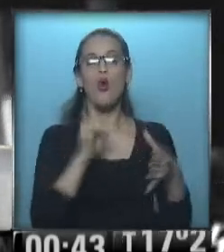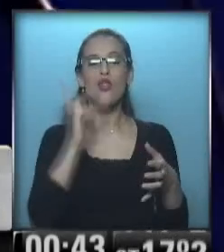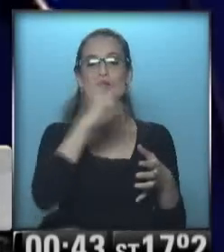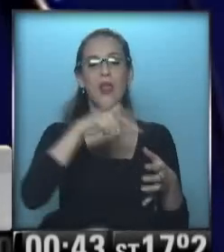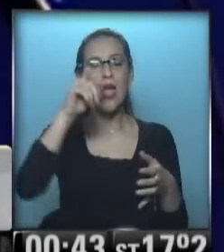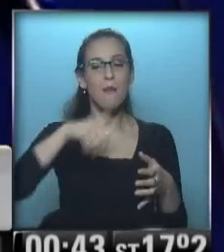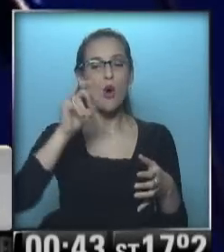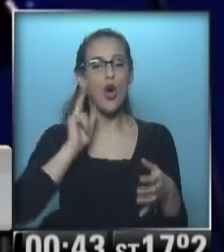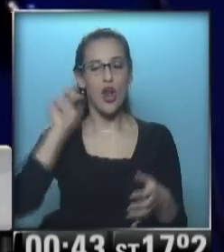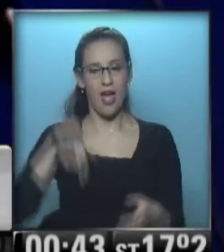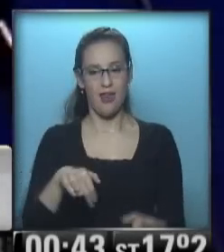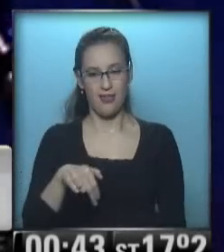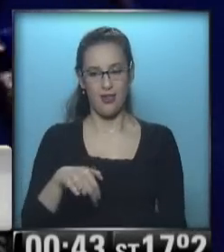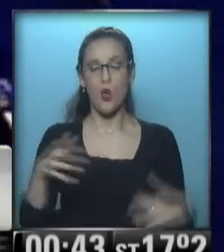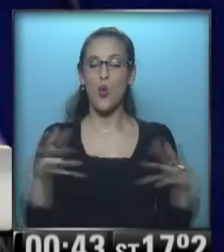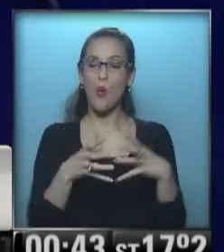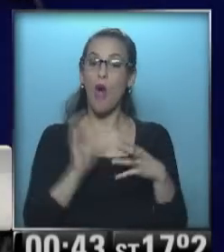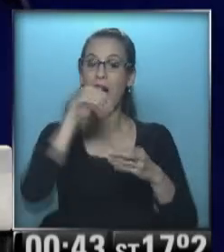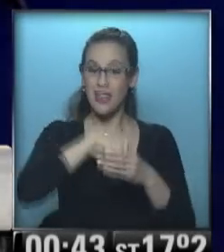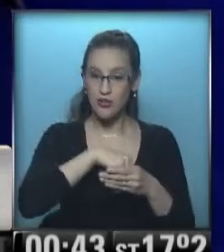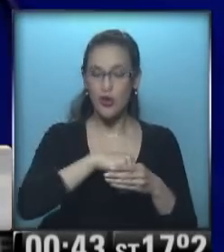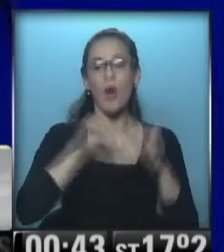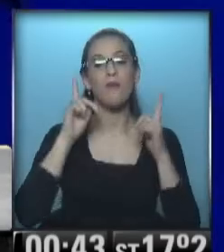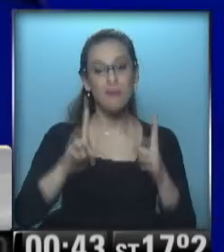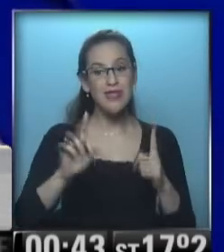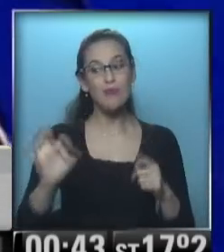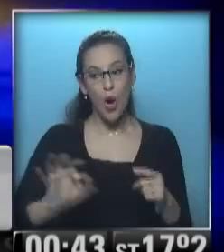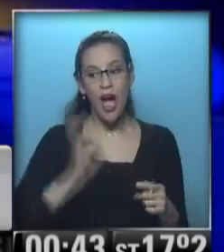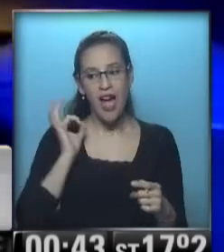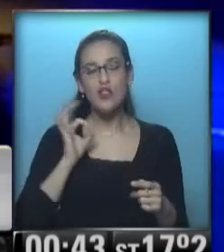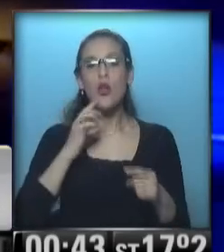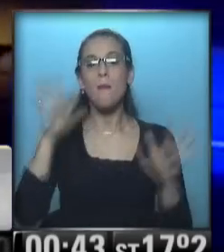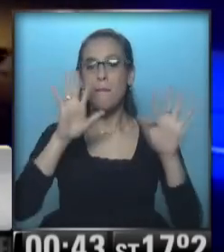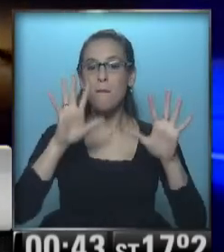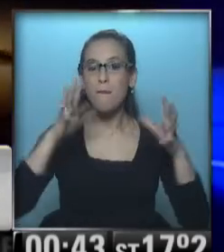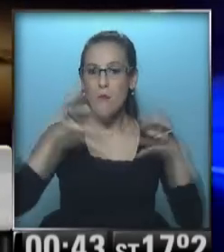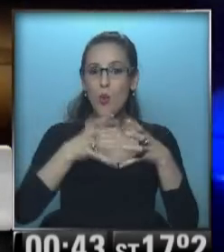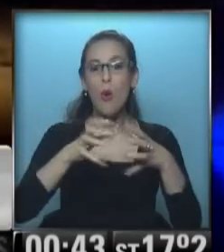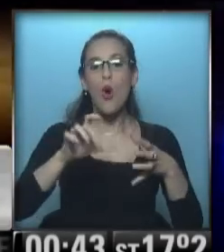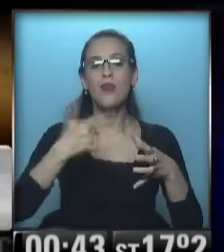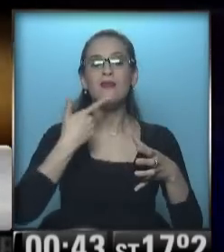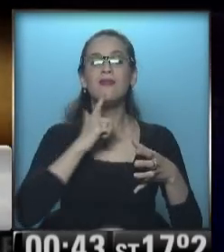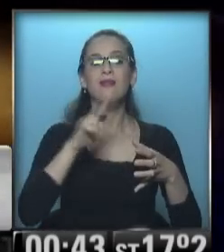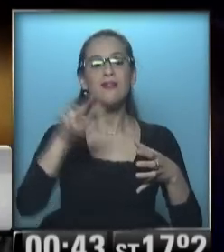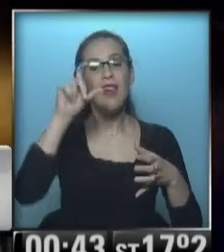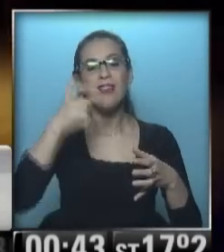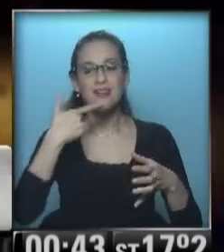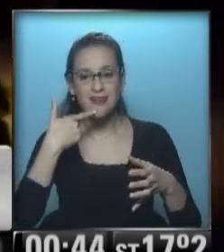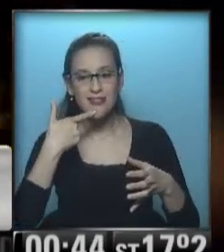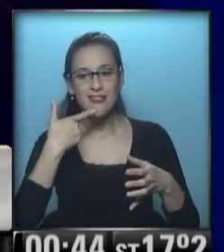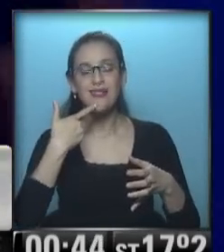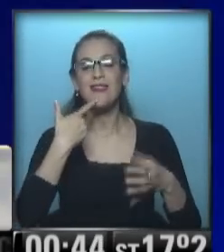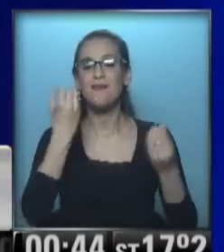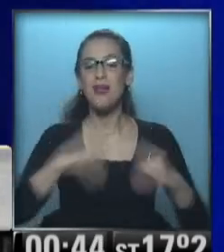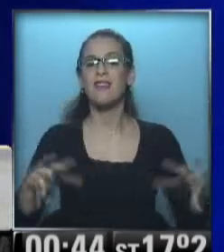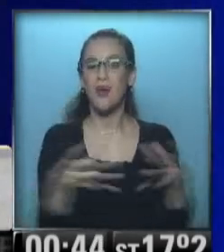Este. Más tarde, ese mismo año, formó el grupo Estrés y luego Los Estereotipos, una agrupación